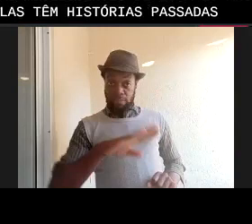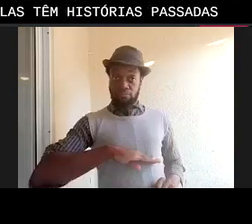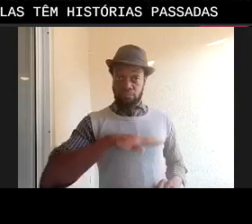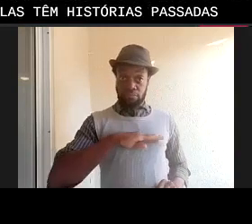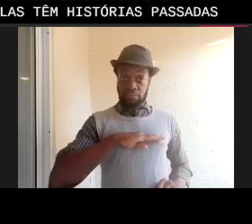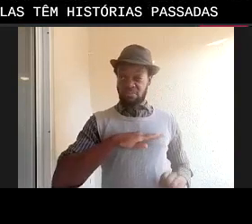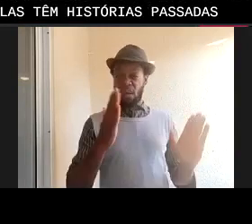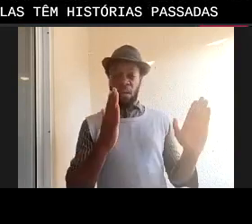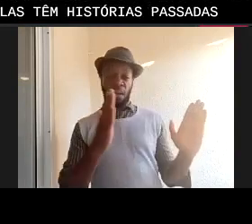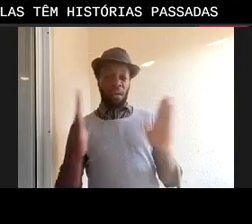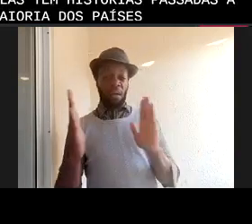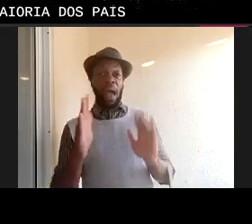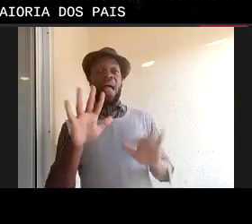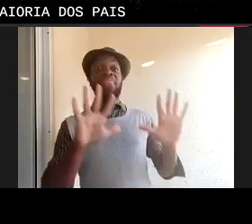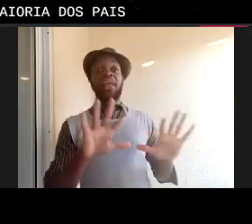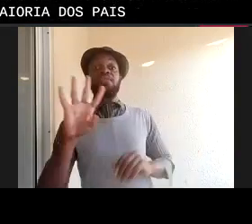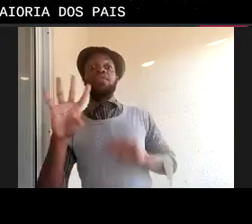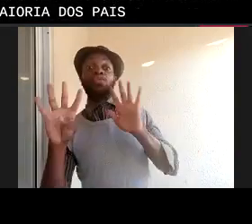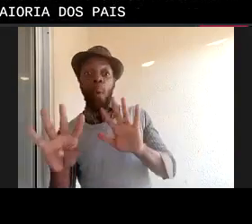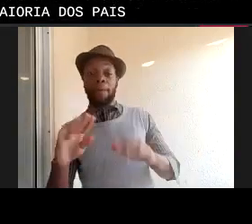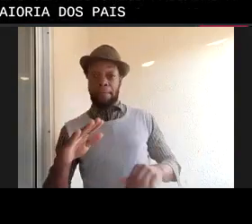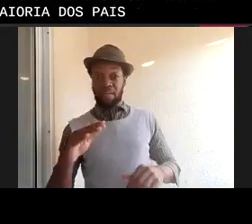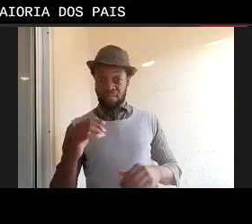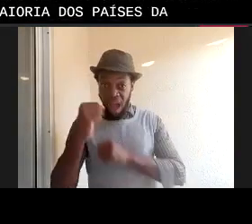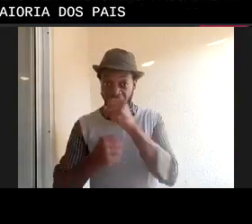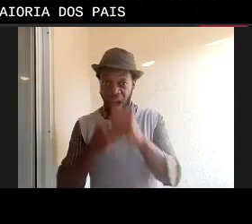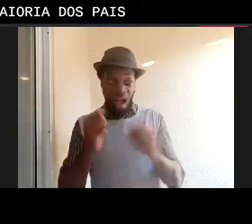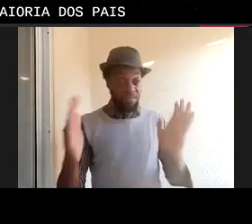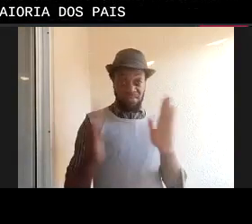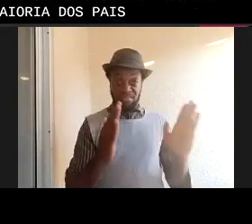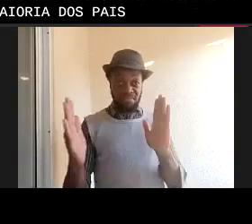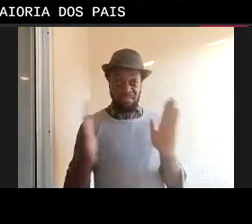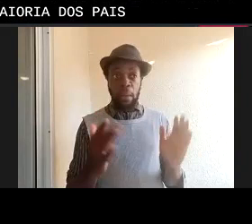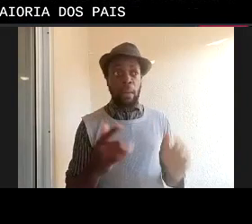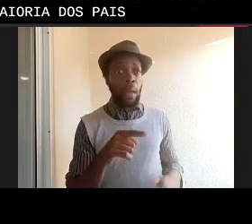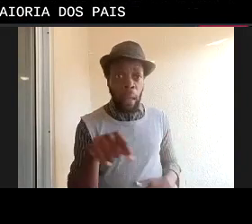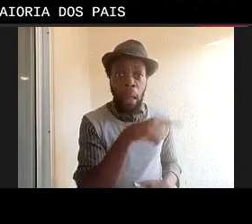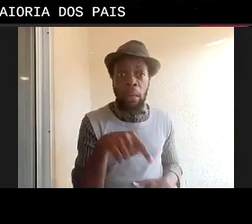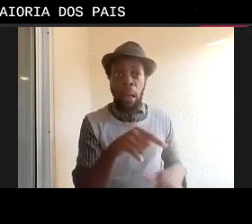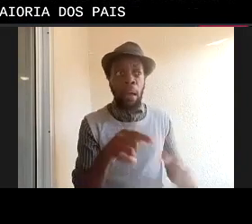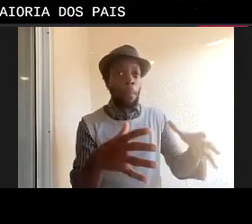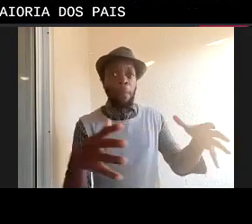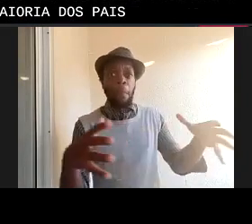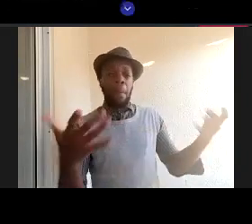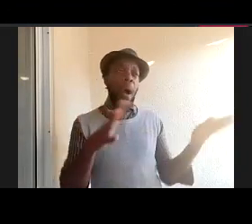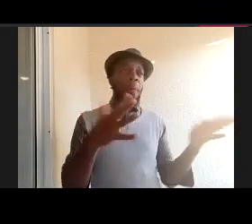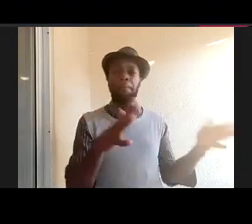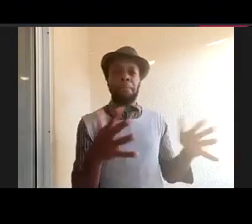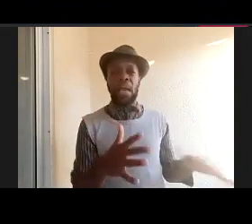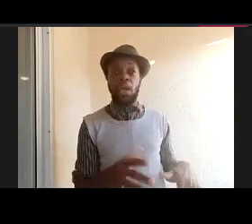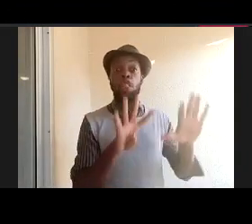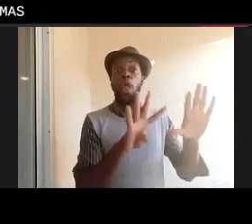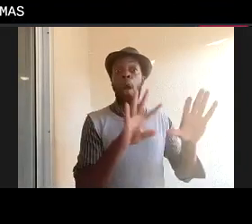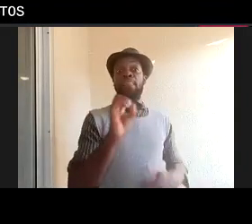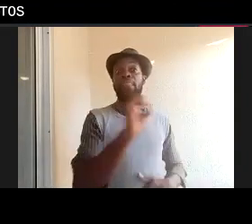Asia, menos del 20% de las adolescentes han estado casadas. Los niveles son más